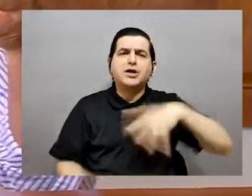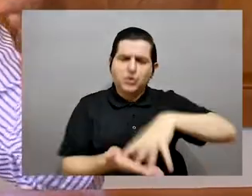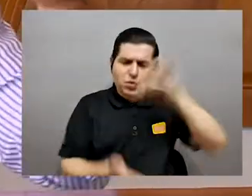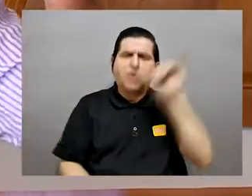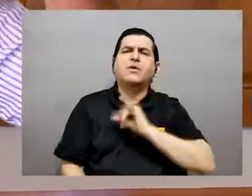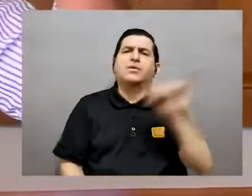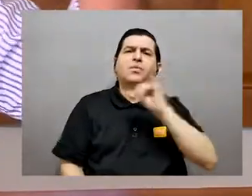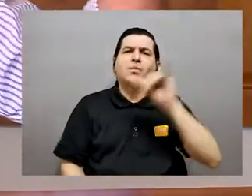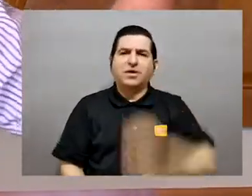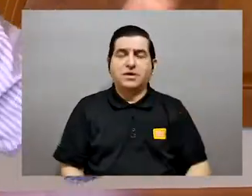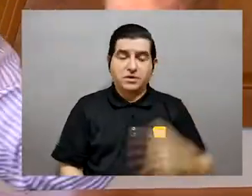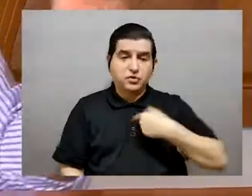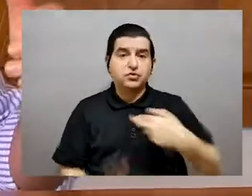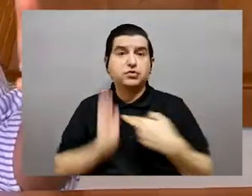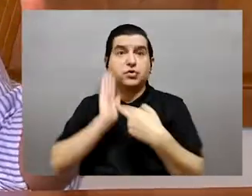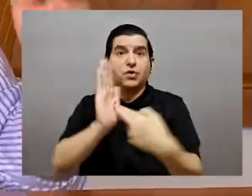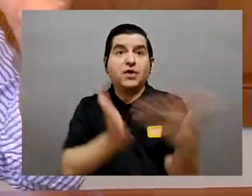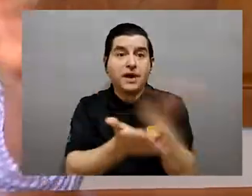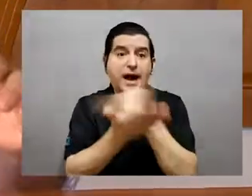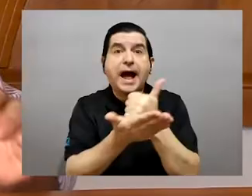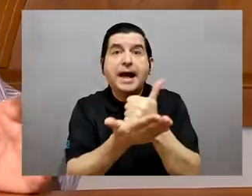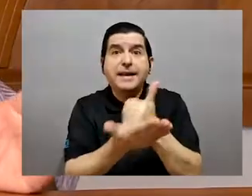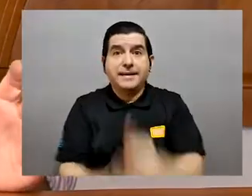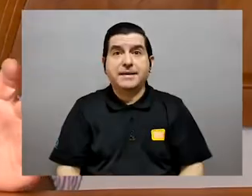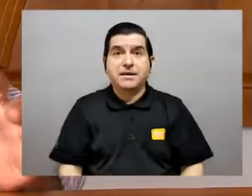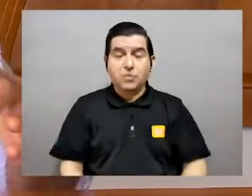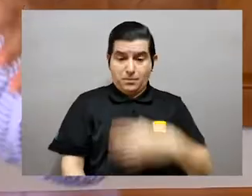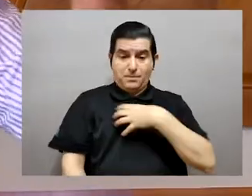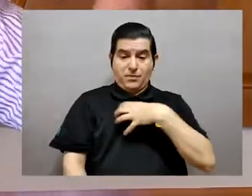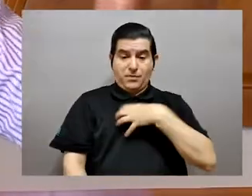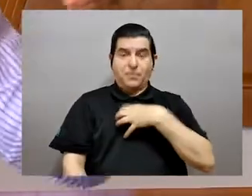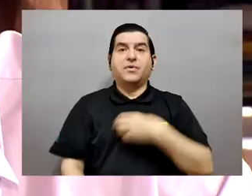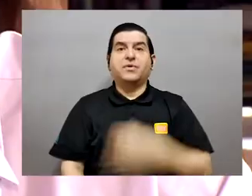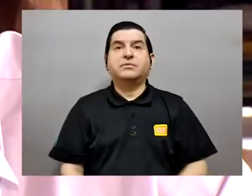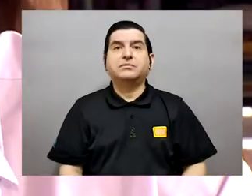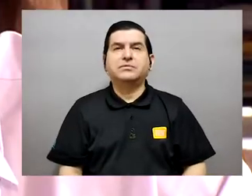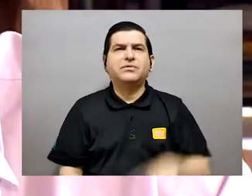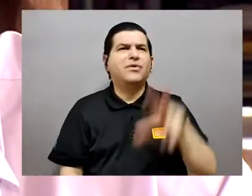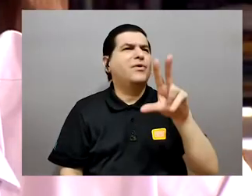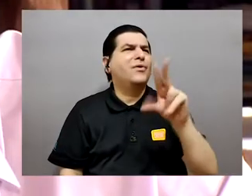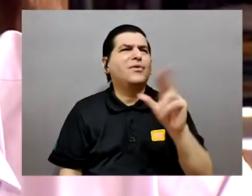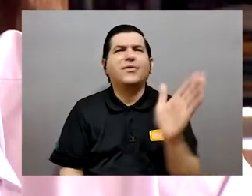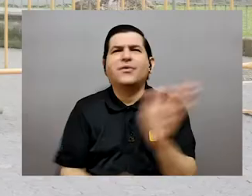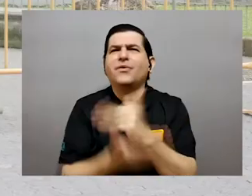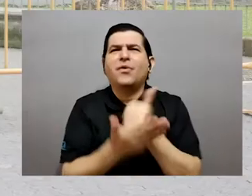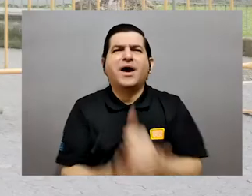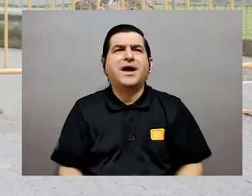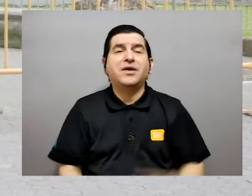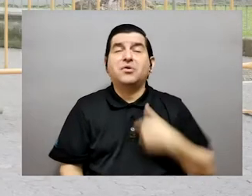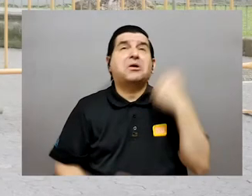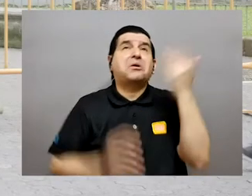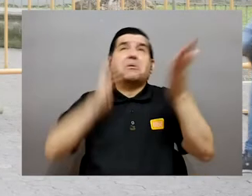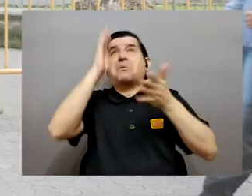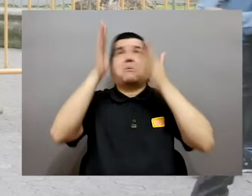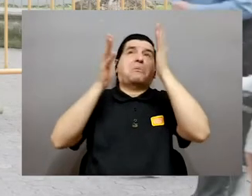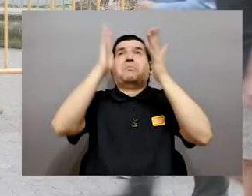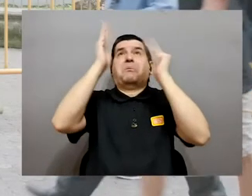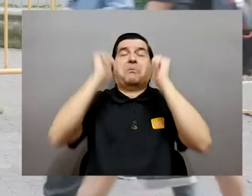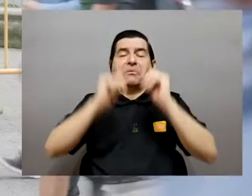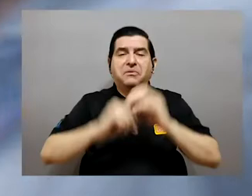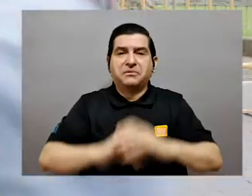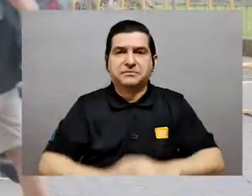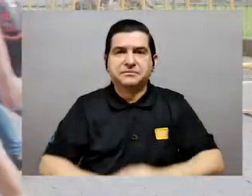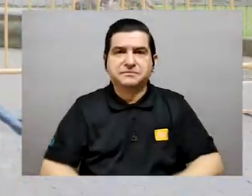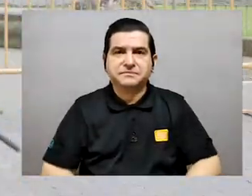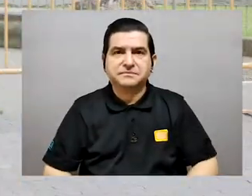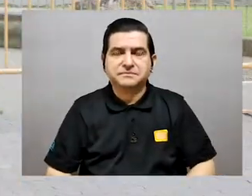llegaban, andaban viendo, ¿y esto qué es? Mira, aquí está la gloria, aquí está lo otro. ¿Ves? La mirada de ella. La mirada, entonces,